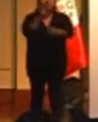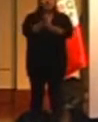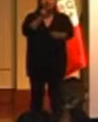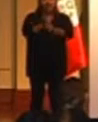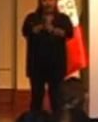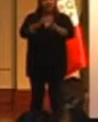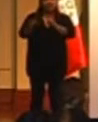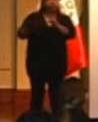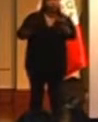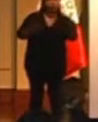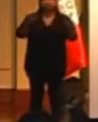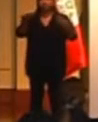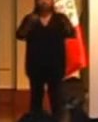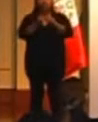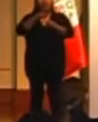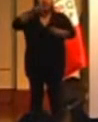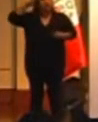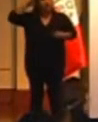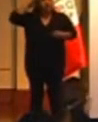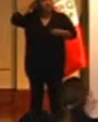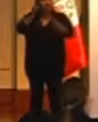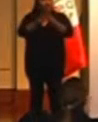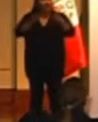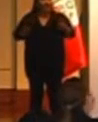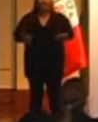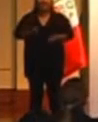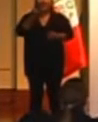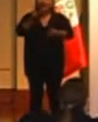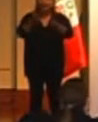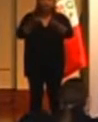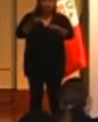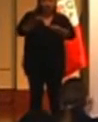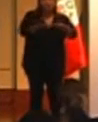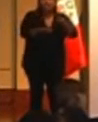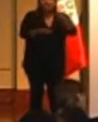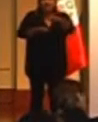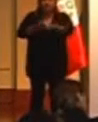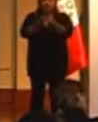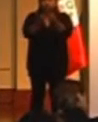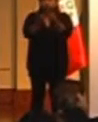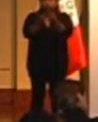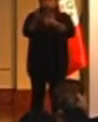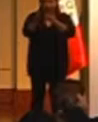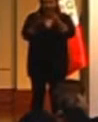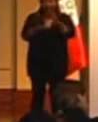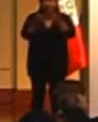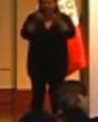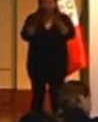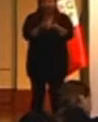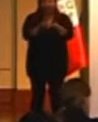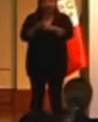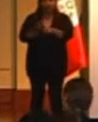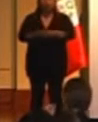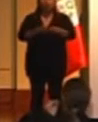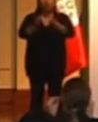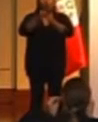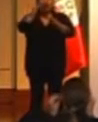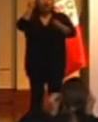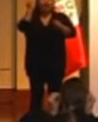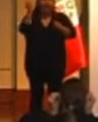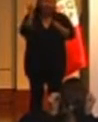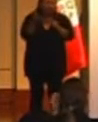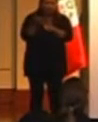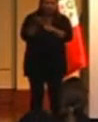una interacción con la Policía Nacional muy grande. Hay mucha inversión económica, sin duda, también en temas de